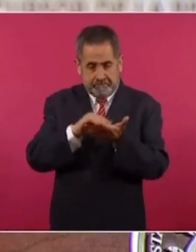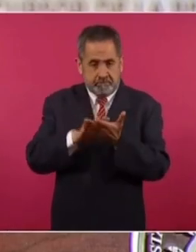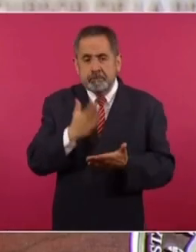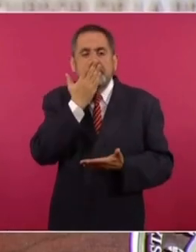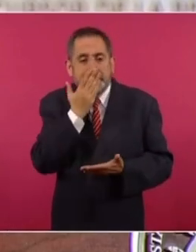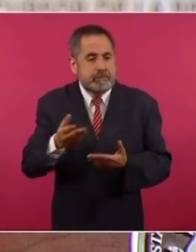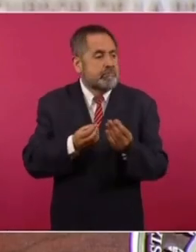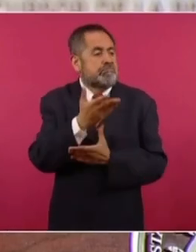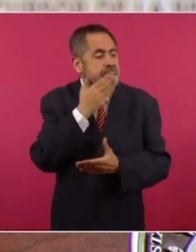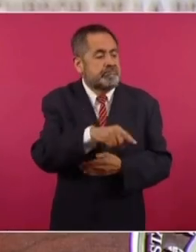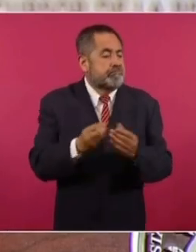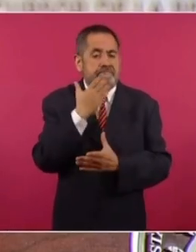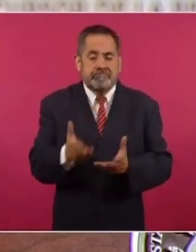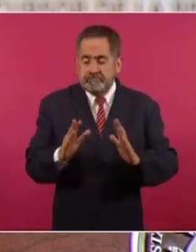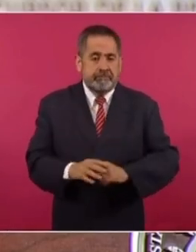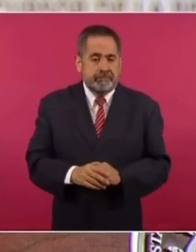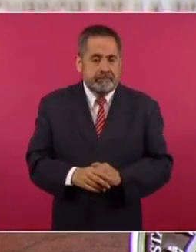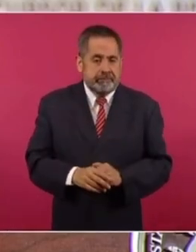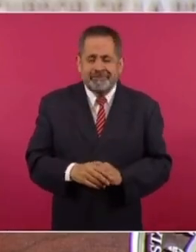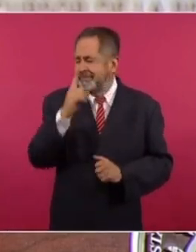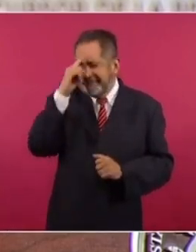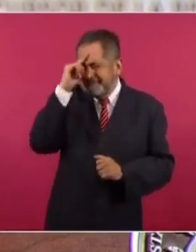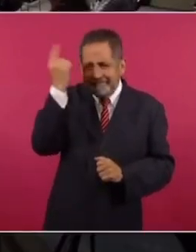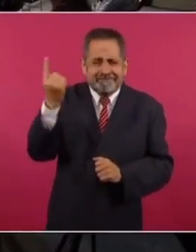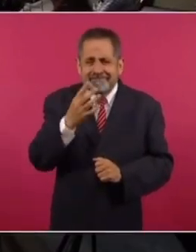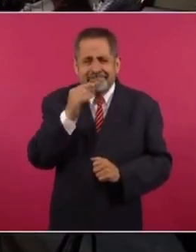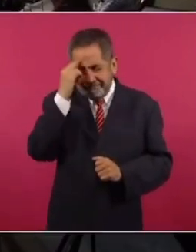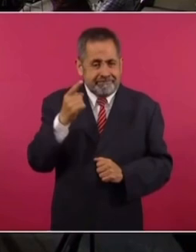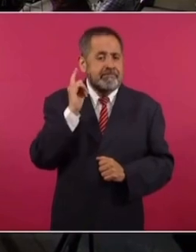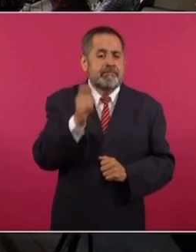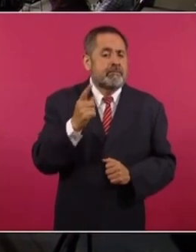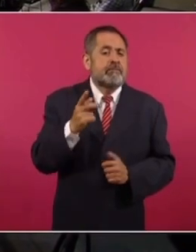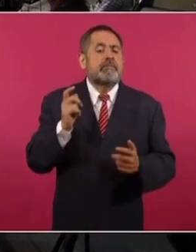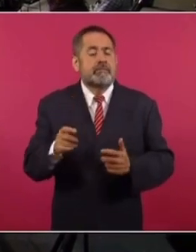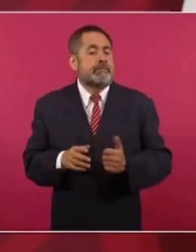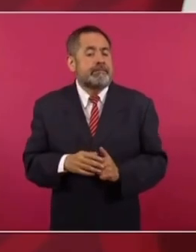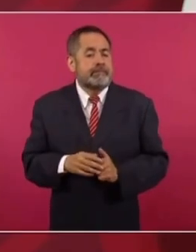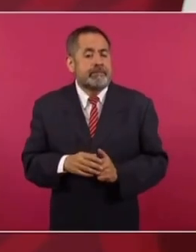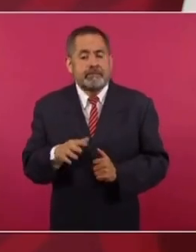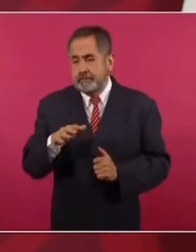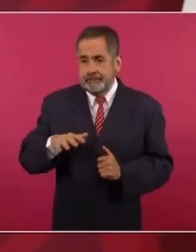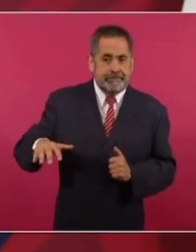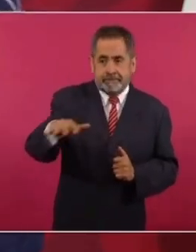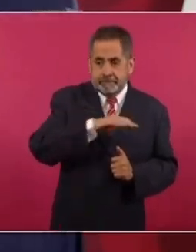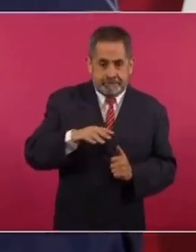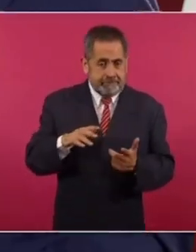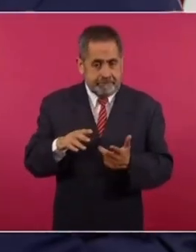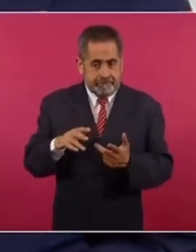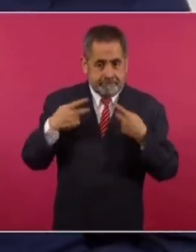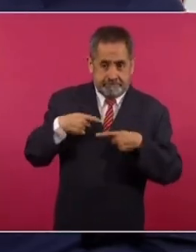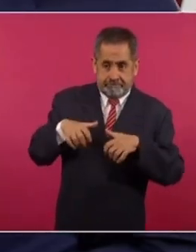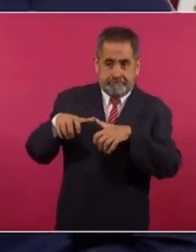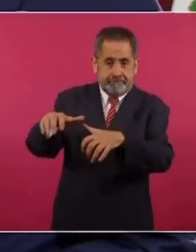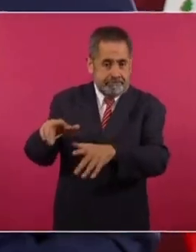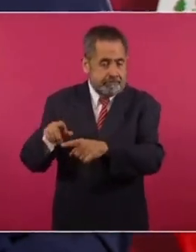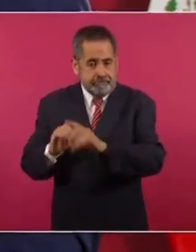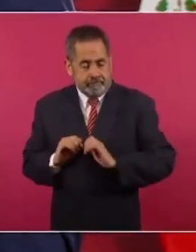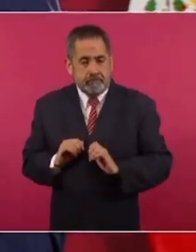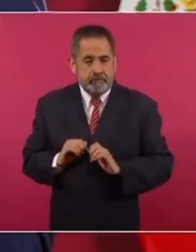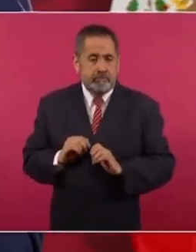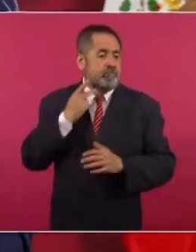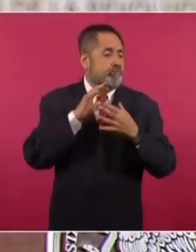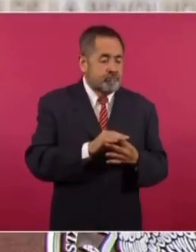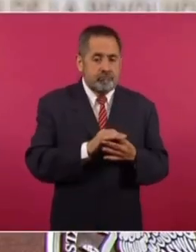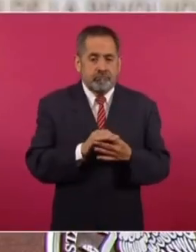les va bien. La fórmula es: no se puede avanzar haciendo